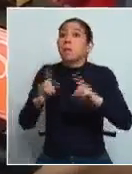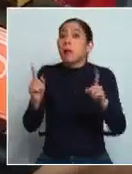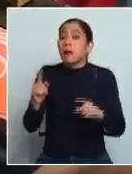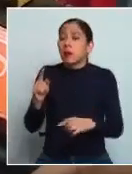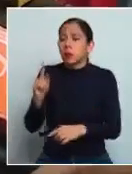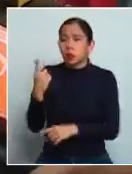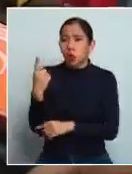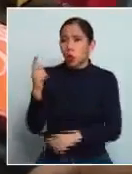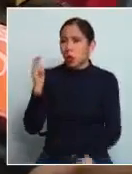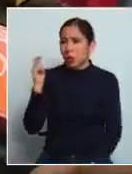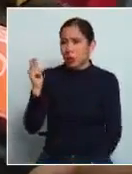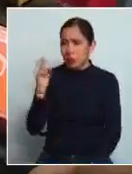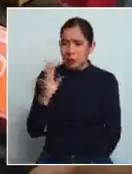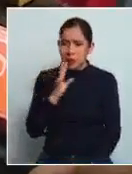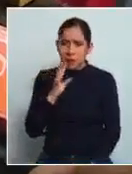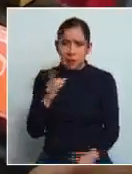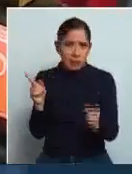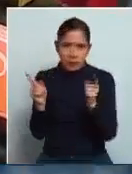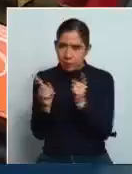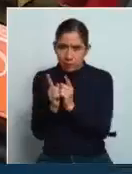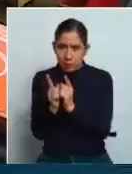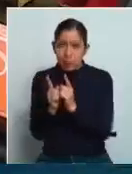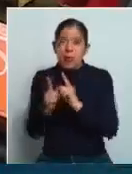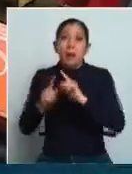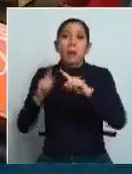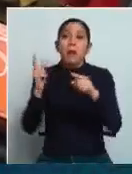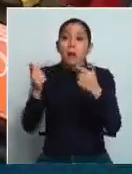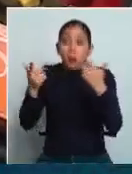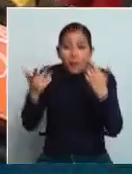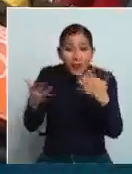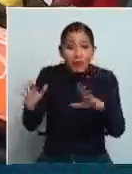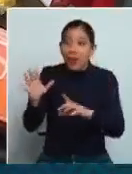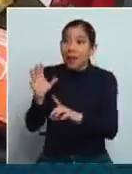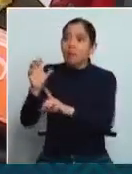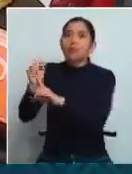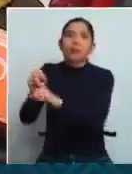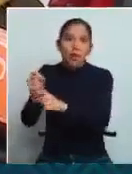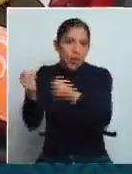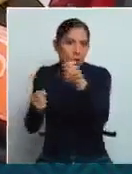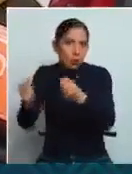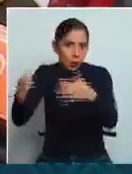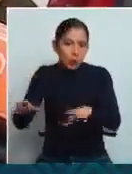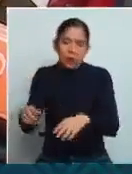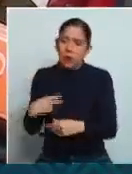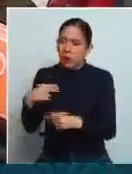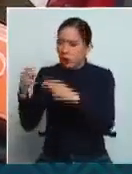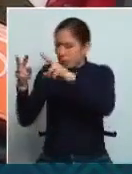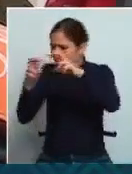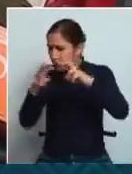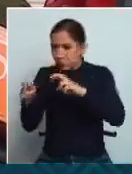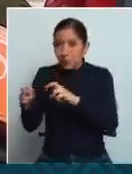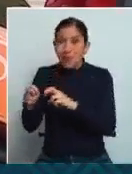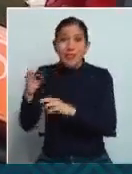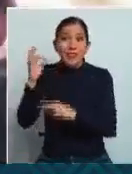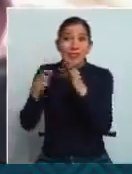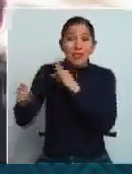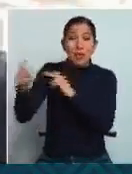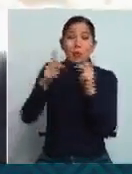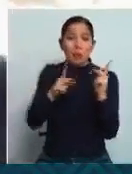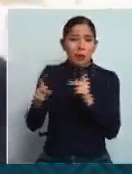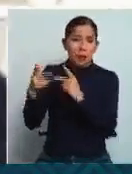testifical. Pero sí, a partir de la materialización de haber encontrado este motorizado, estamos en la certeza de que sí hubo una planificación